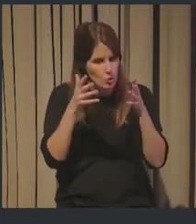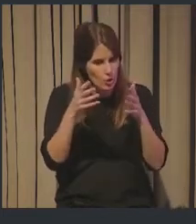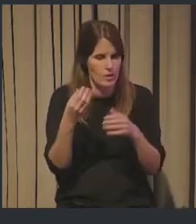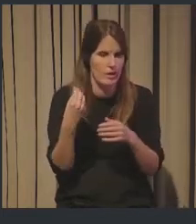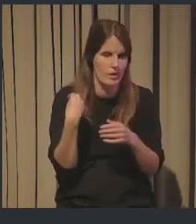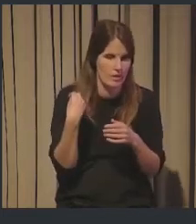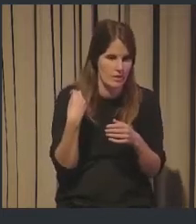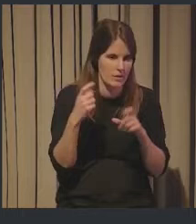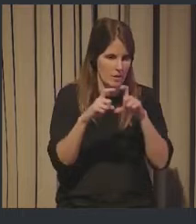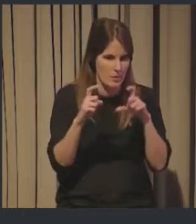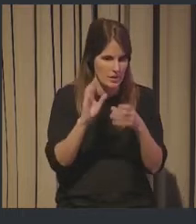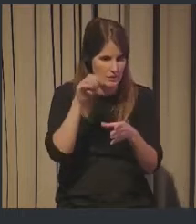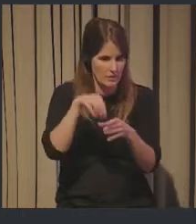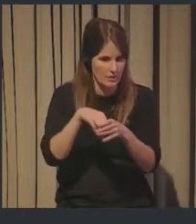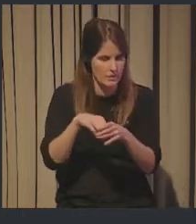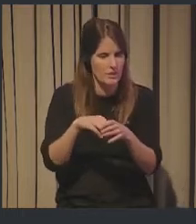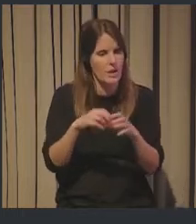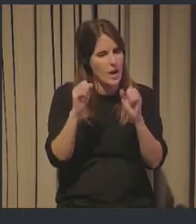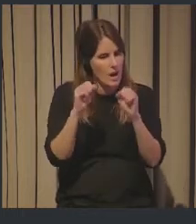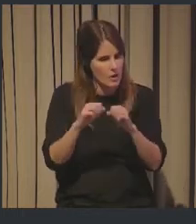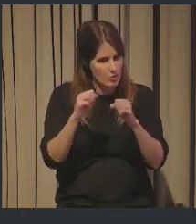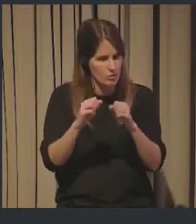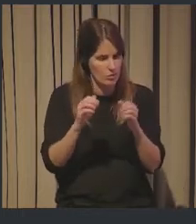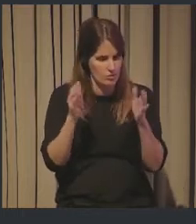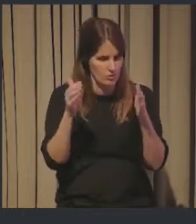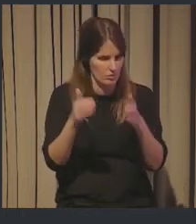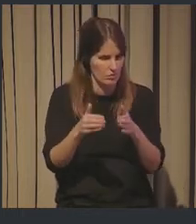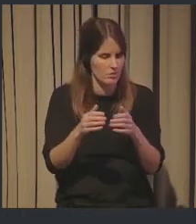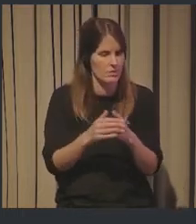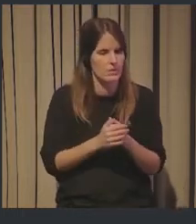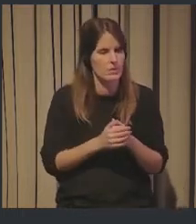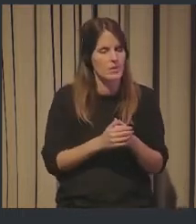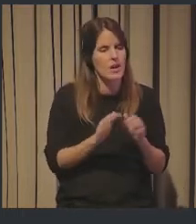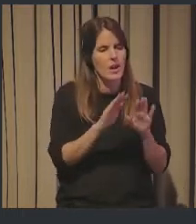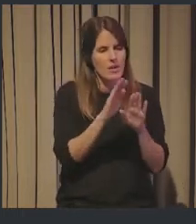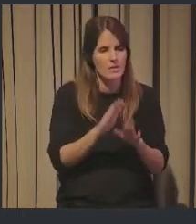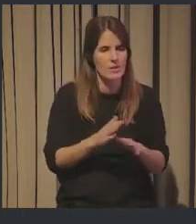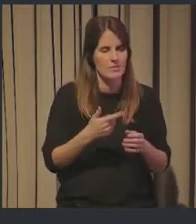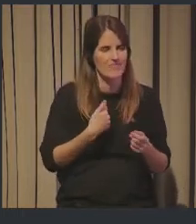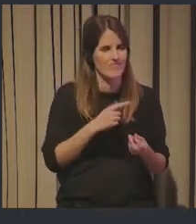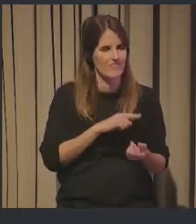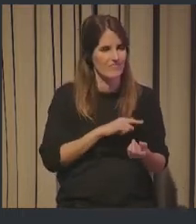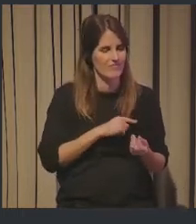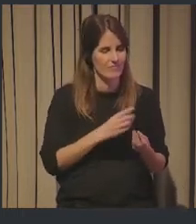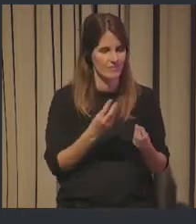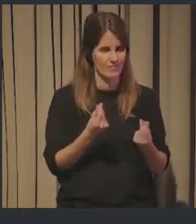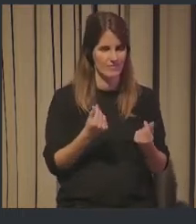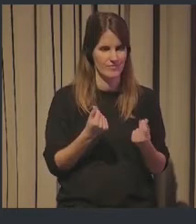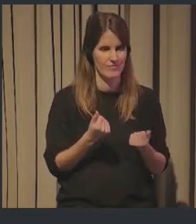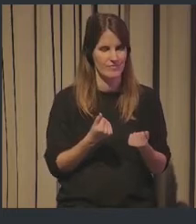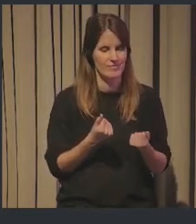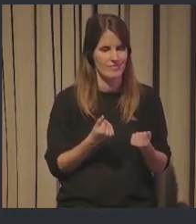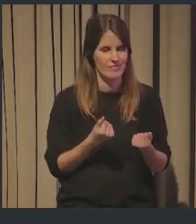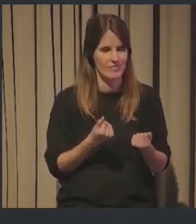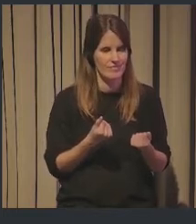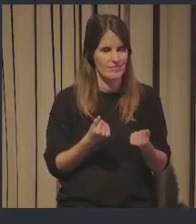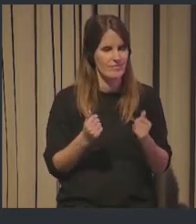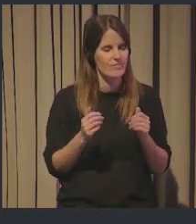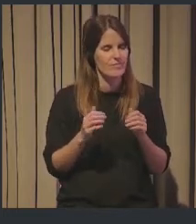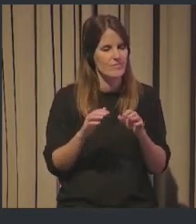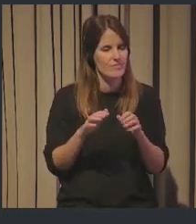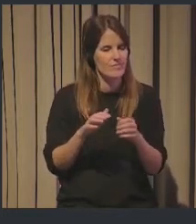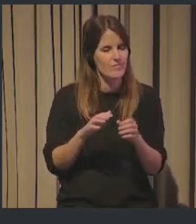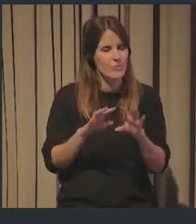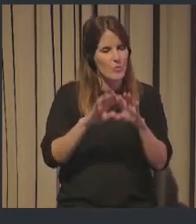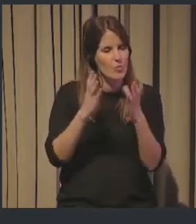aquí. Y al final salí del mundo de la educación y